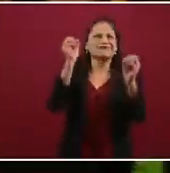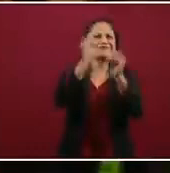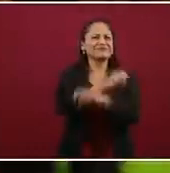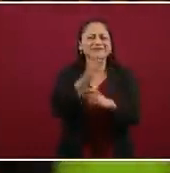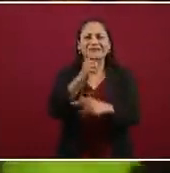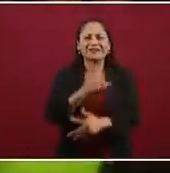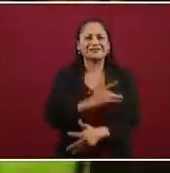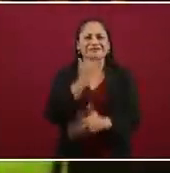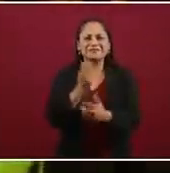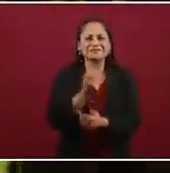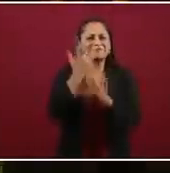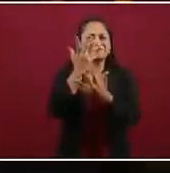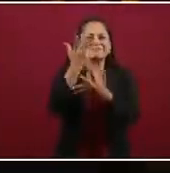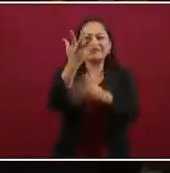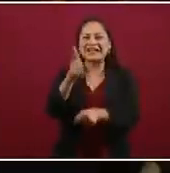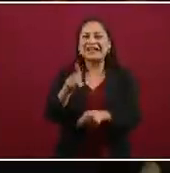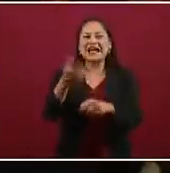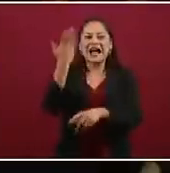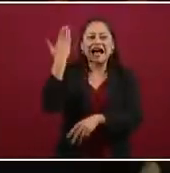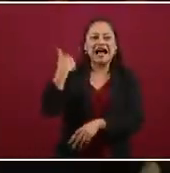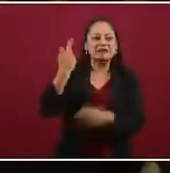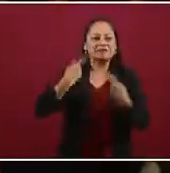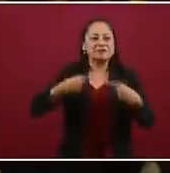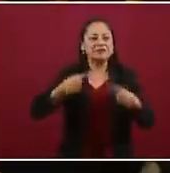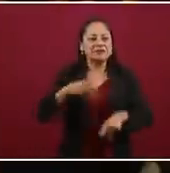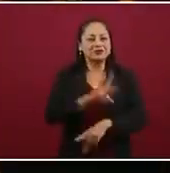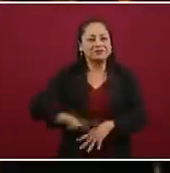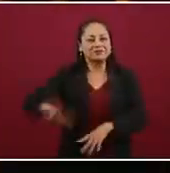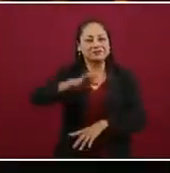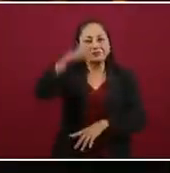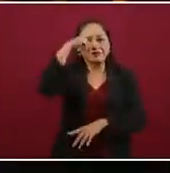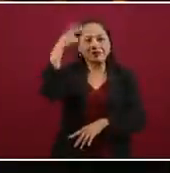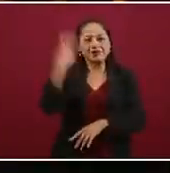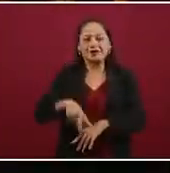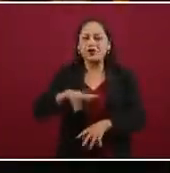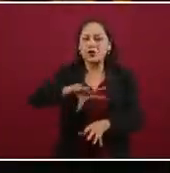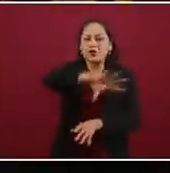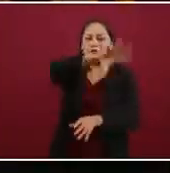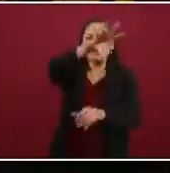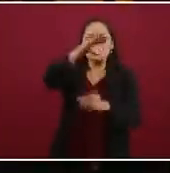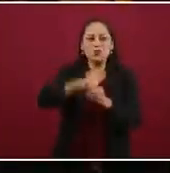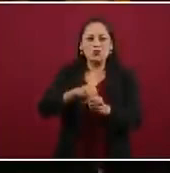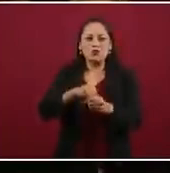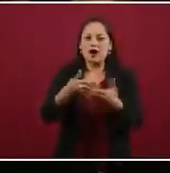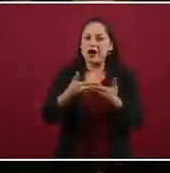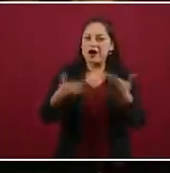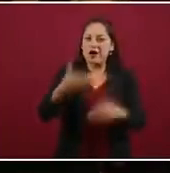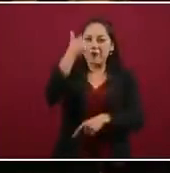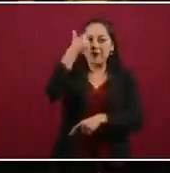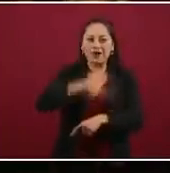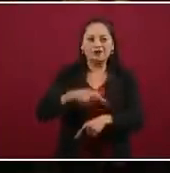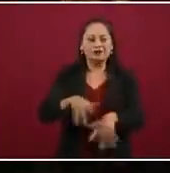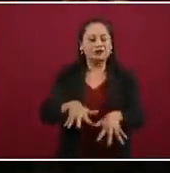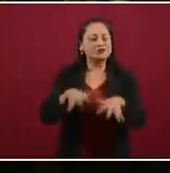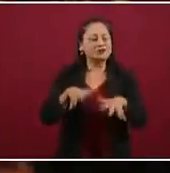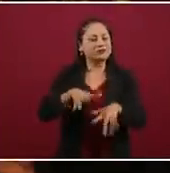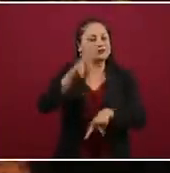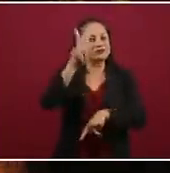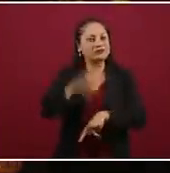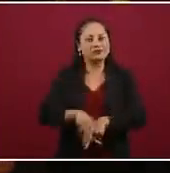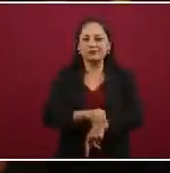anhelos que tiene el pueblo de México, en fin, como que todo se conjunta. La noche de verdad no puede ser más espléndida.